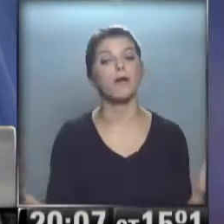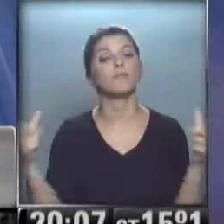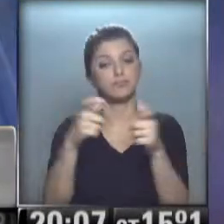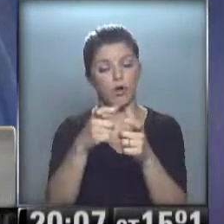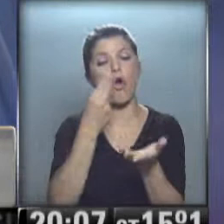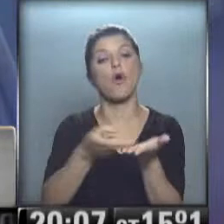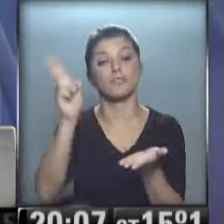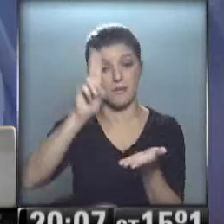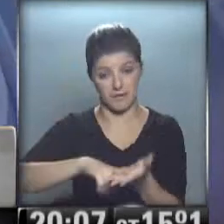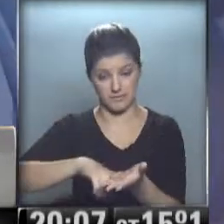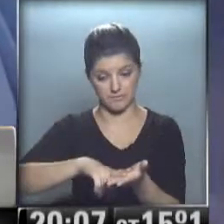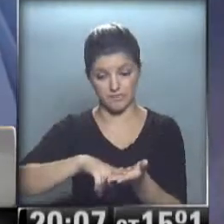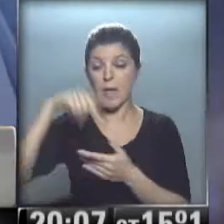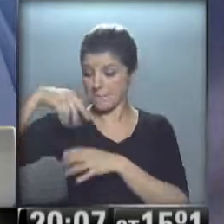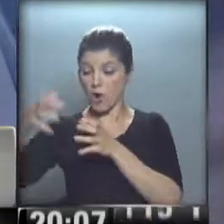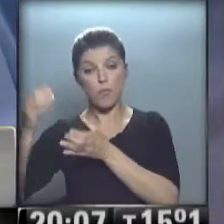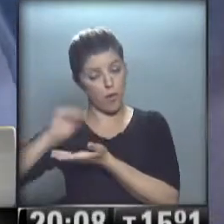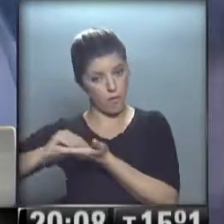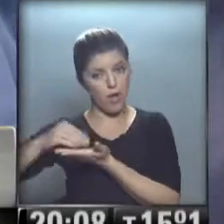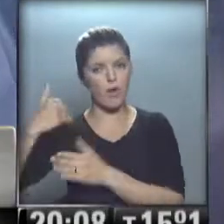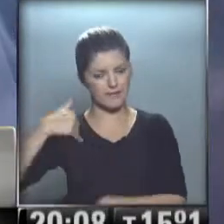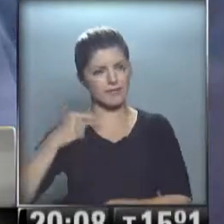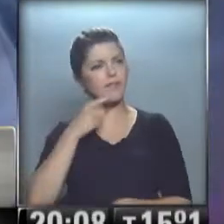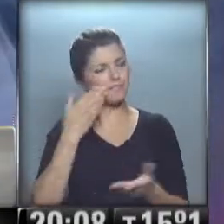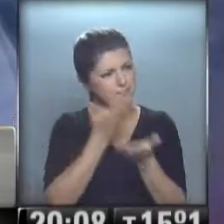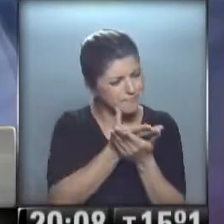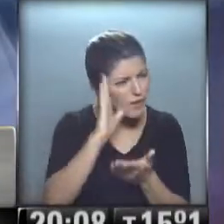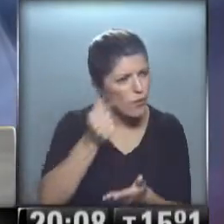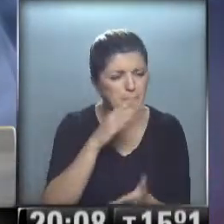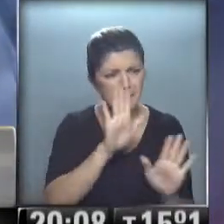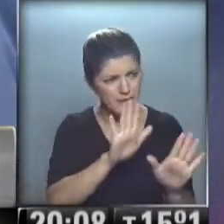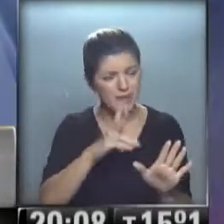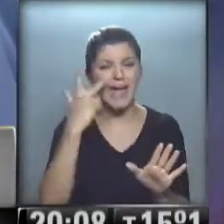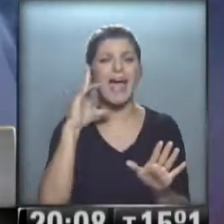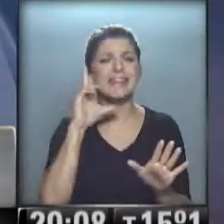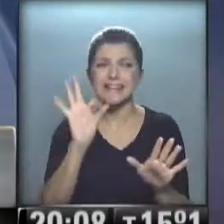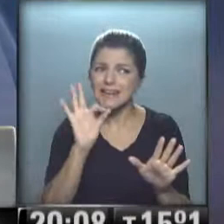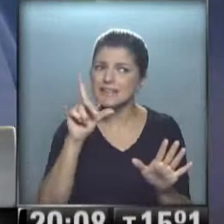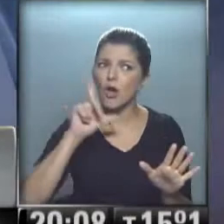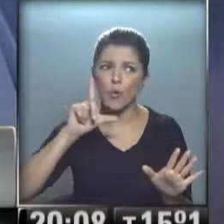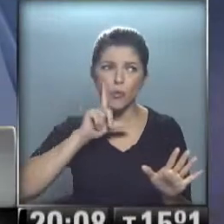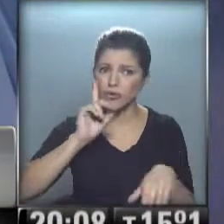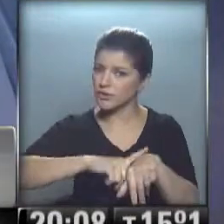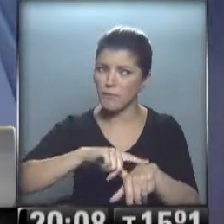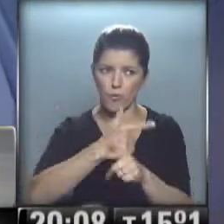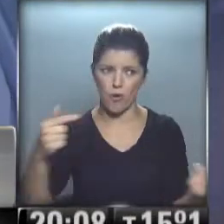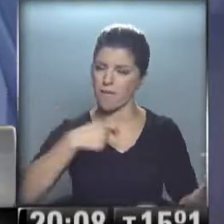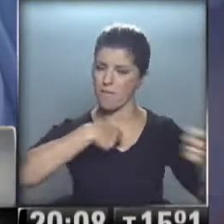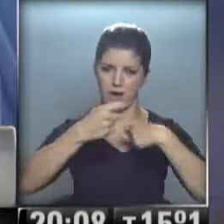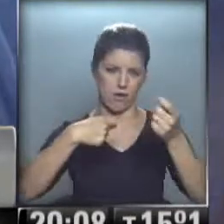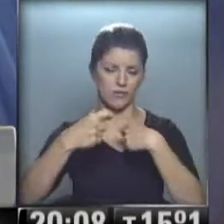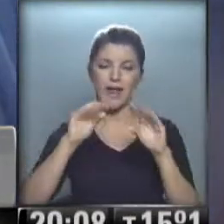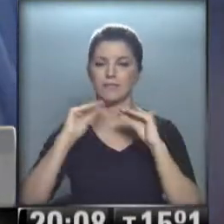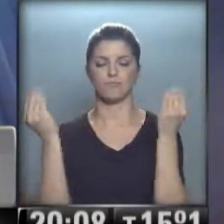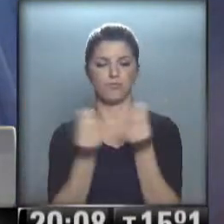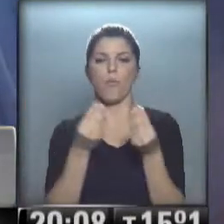Los abogados de Argentina le plantean al juez Griesa, mire, hasta el 30 de julio no hay tiempo para negociar y cerrar. ¿Por